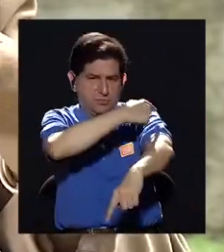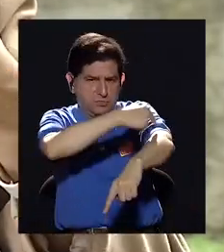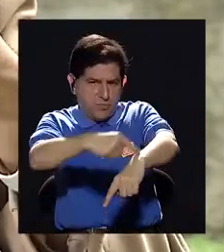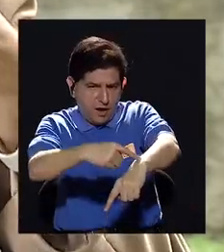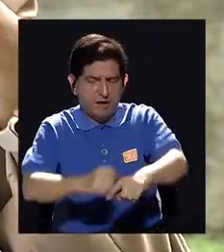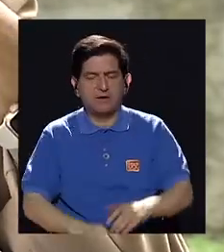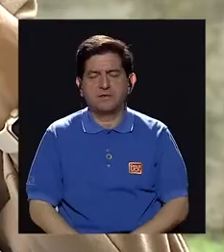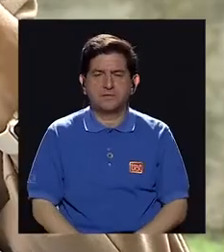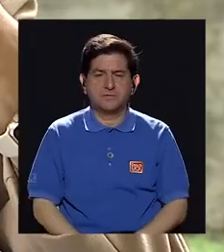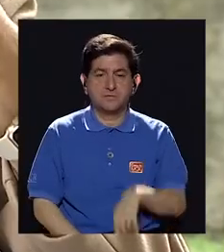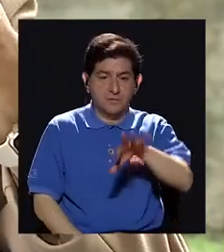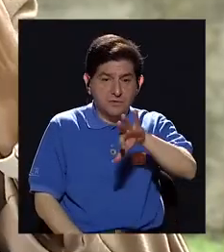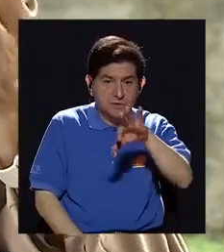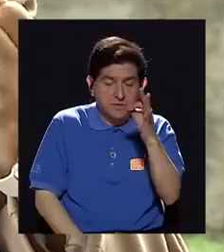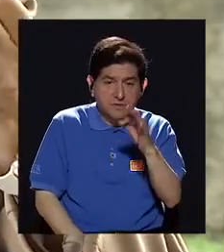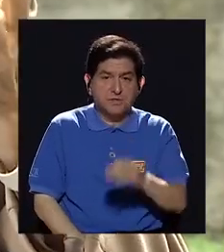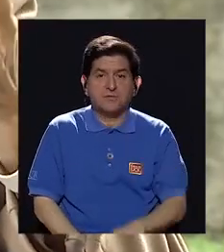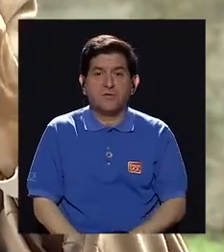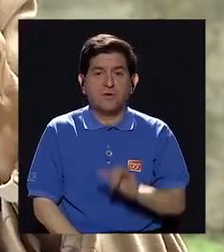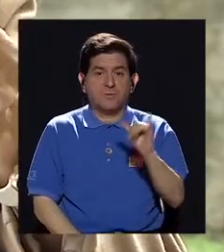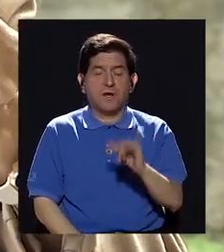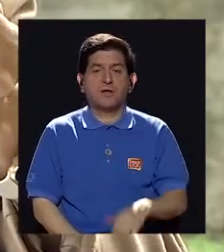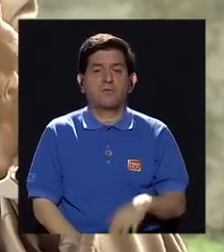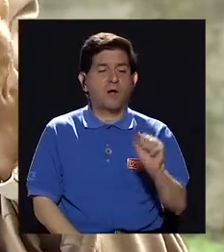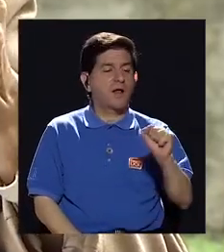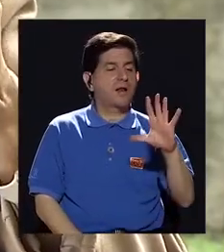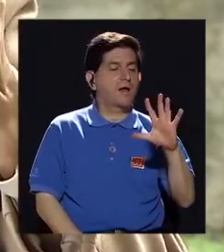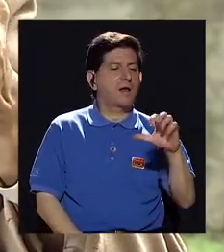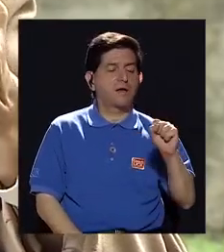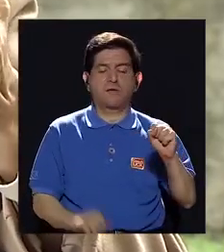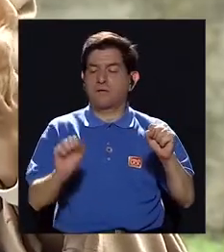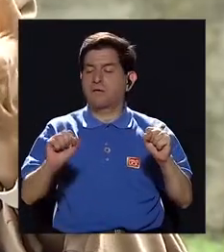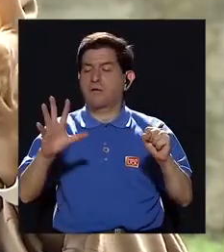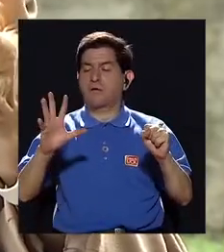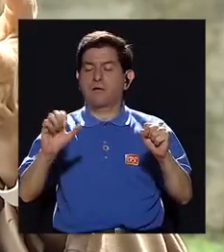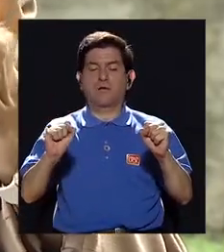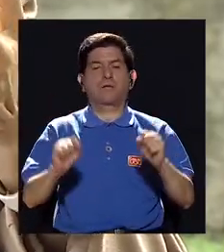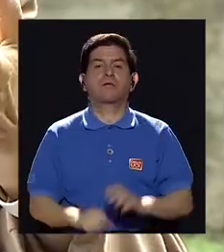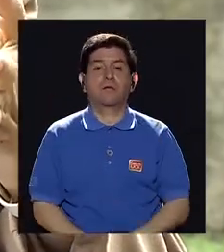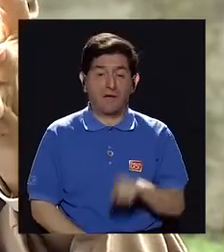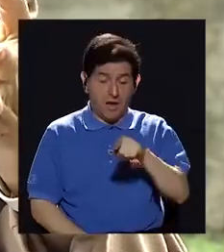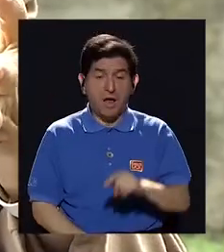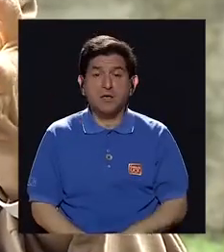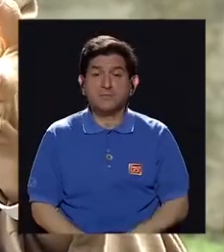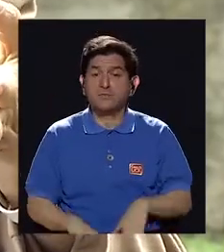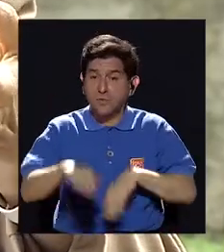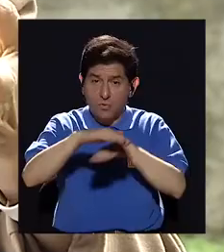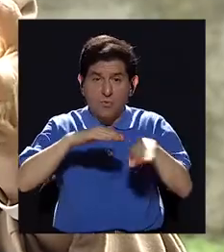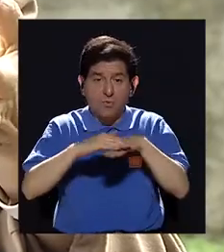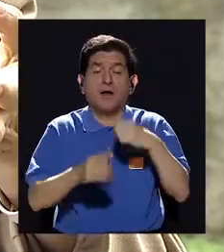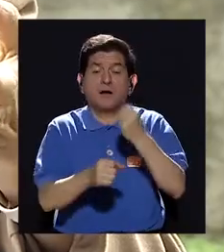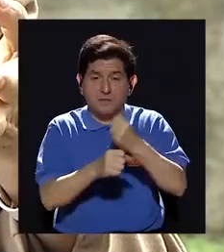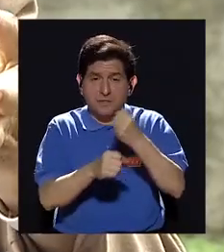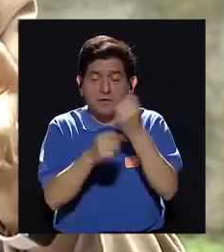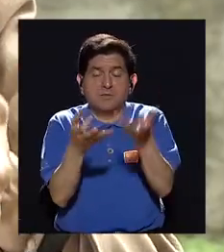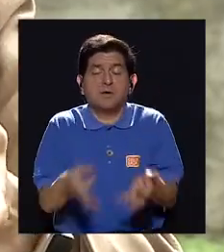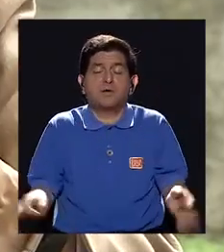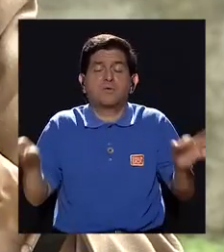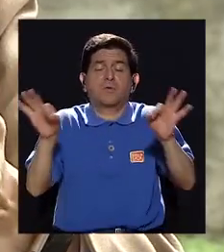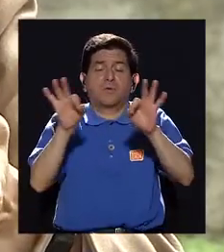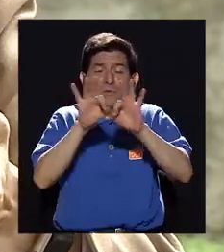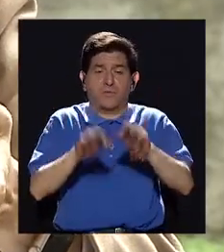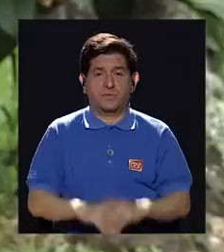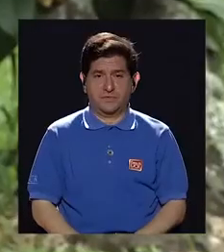brazos, extenderlos, abrir y cerrar las manos, que parece mentira, pero son ejercicios básicos muy importantes